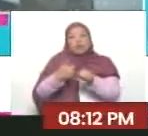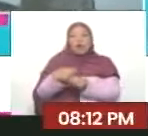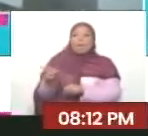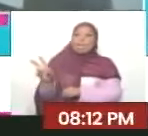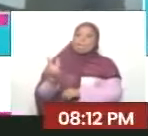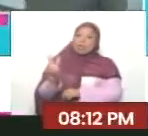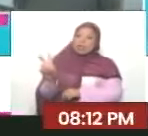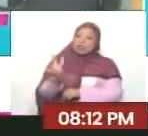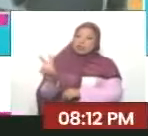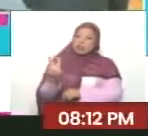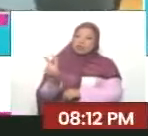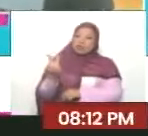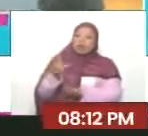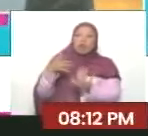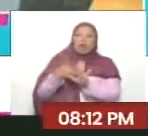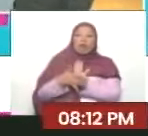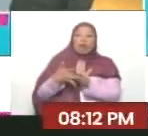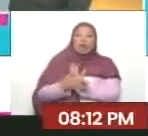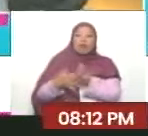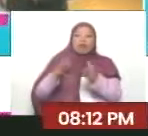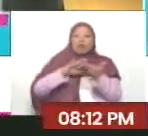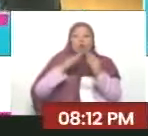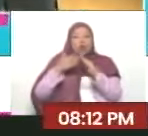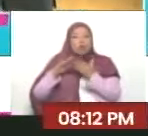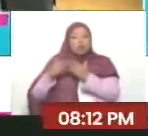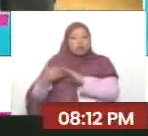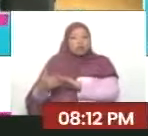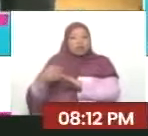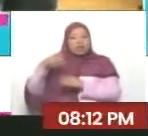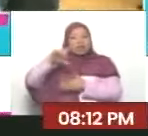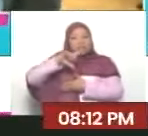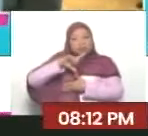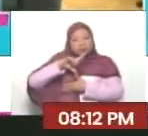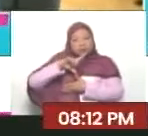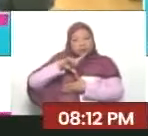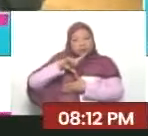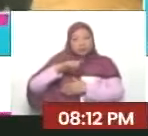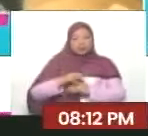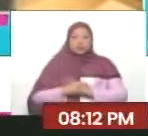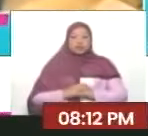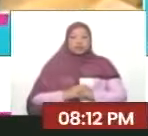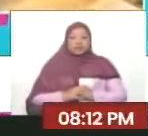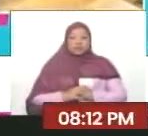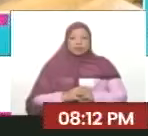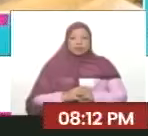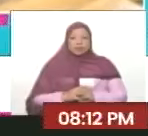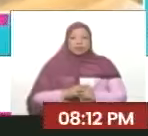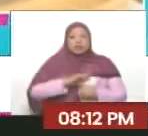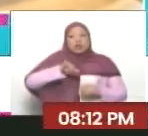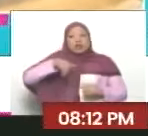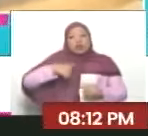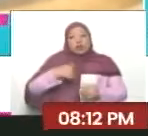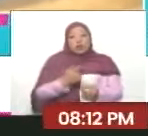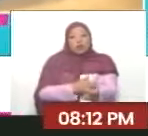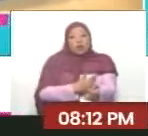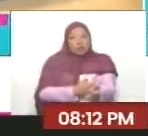a Venezuela en el marco de la comunidad de Estados Latinoamericanos y Caribeños. Nuestros